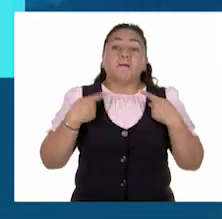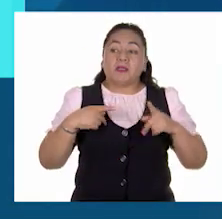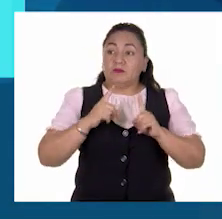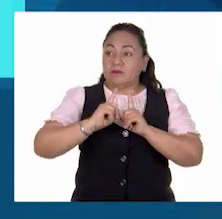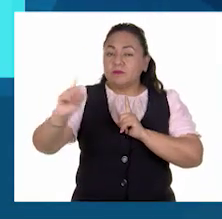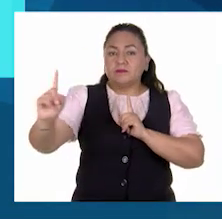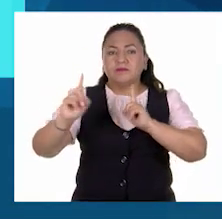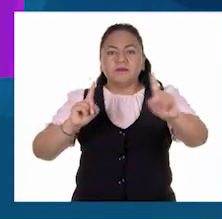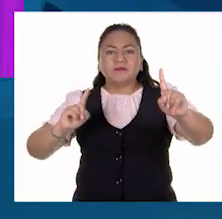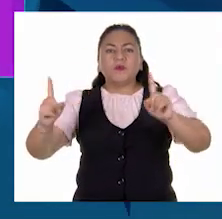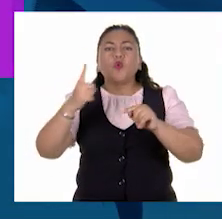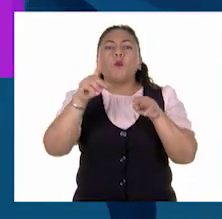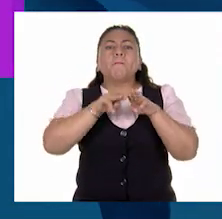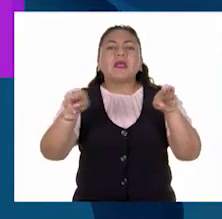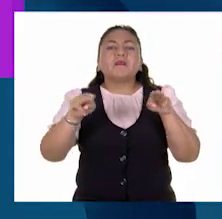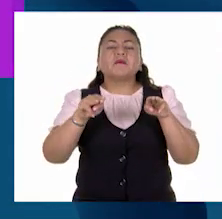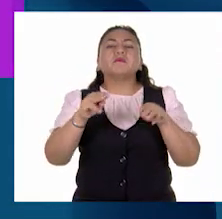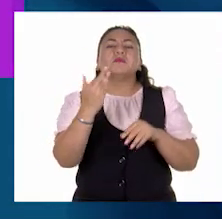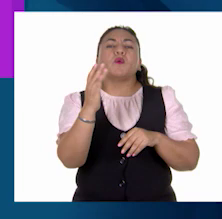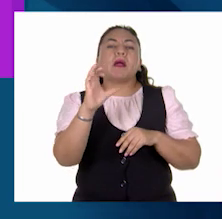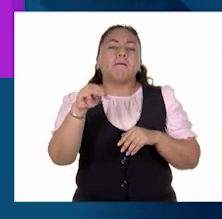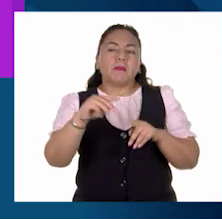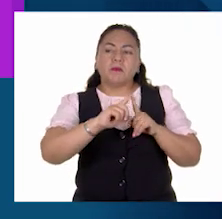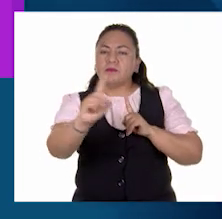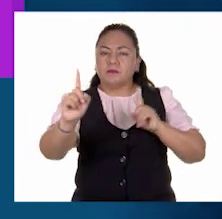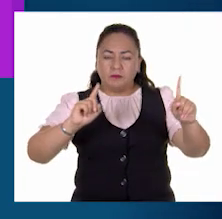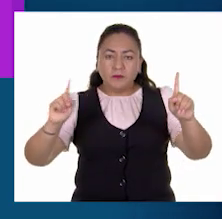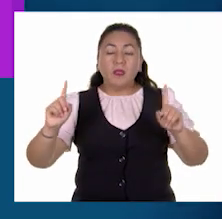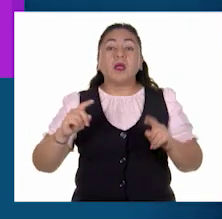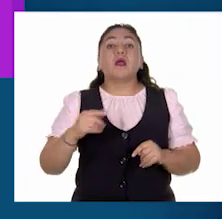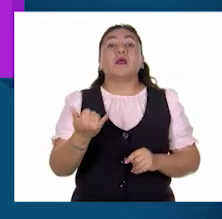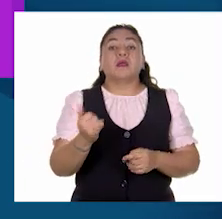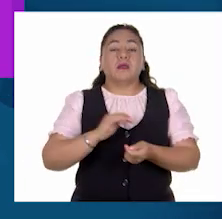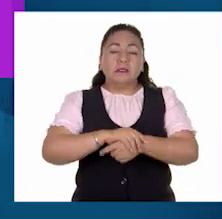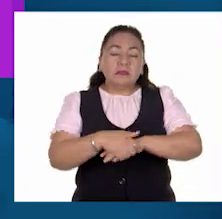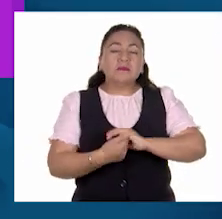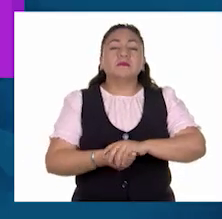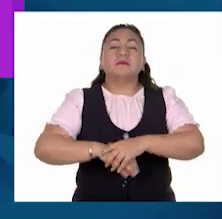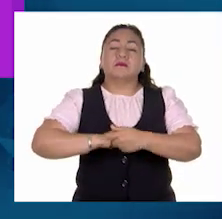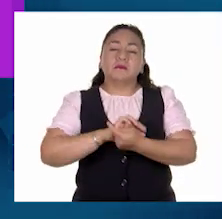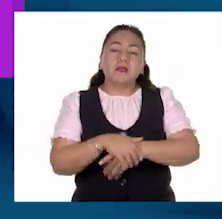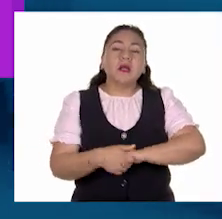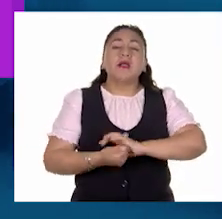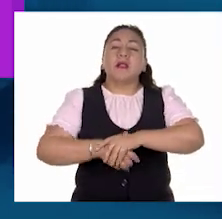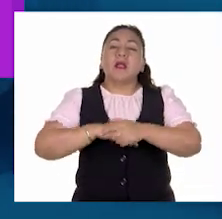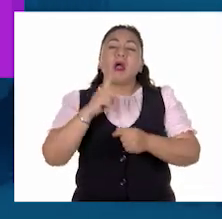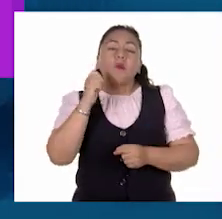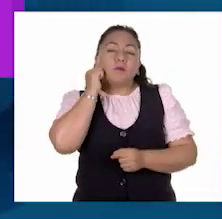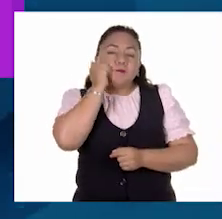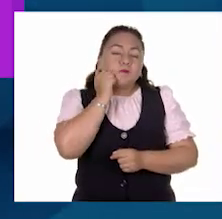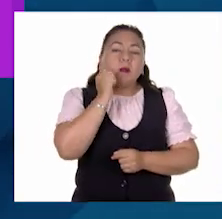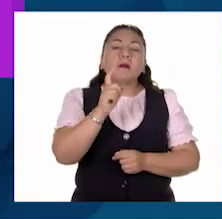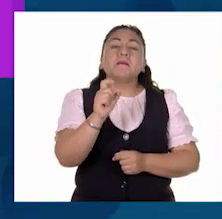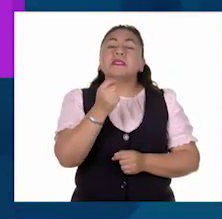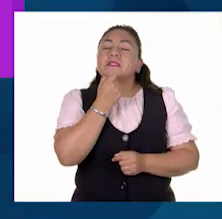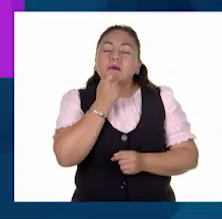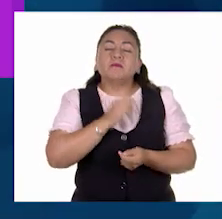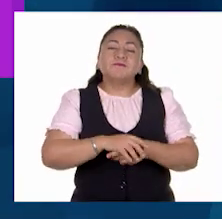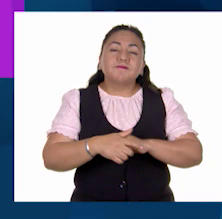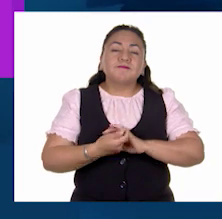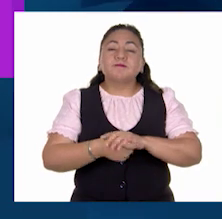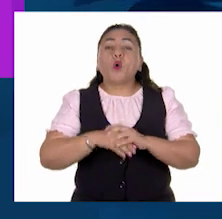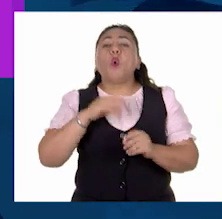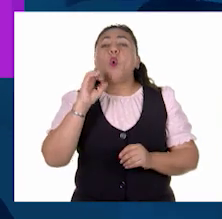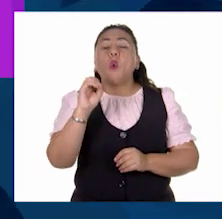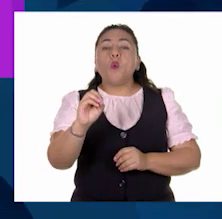1,5 metros entre tú y los demás. Lávate las manos muy seguido con agua y jabón por lo menos durante 20 segundos o